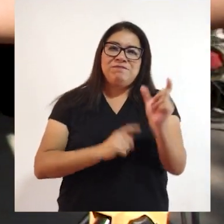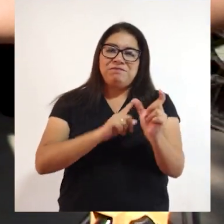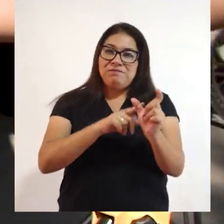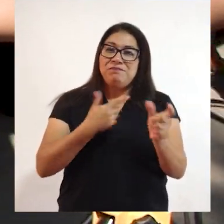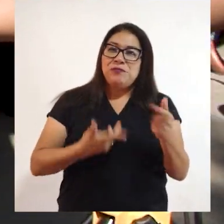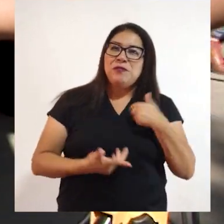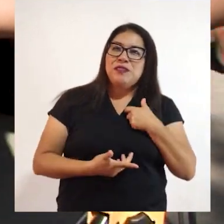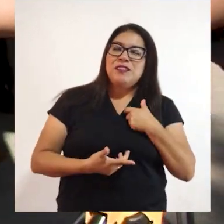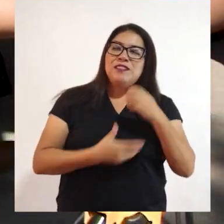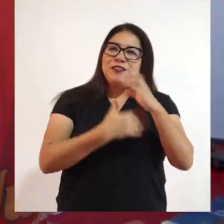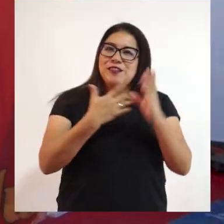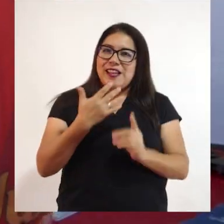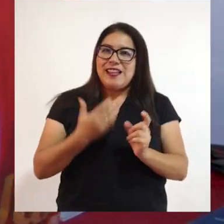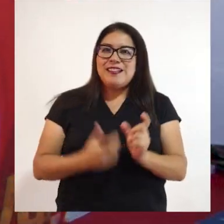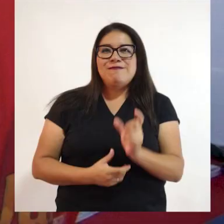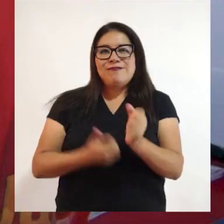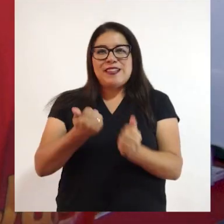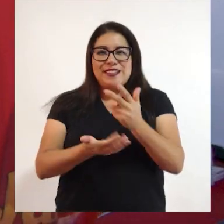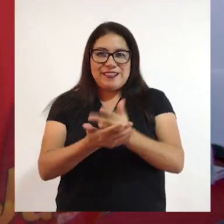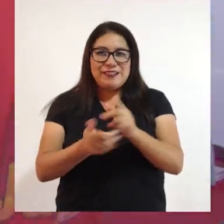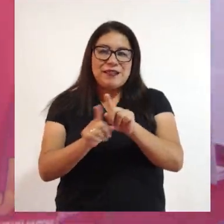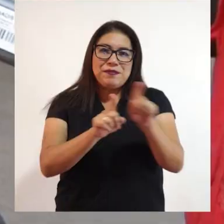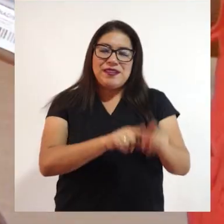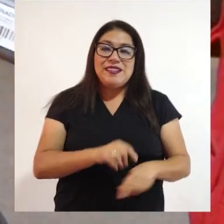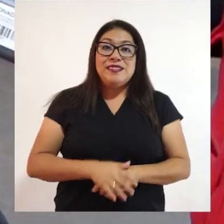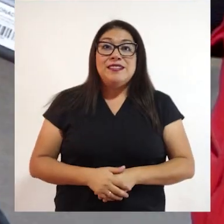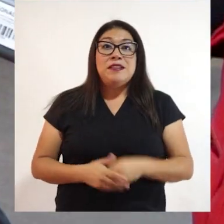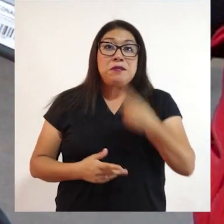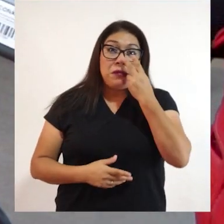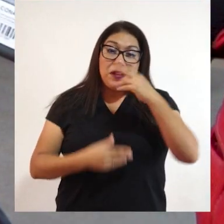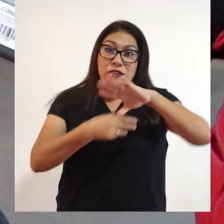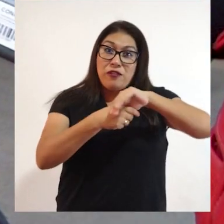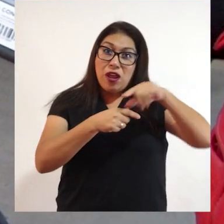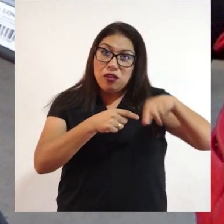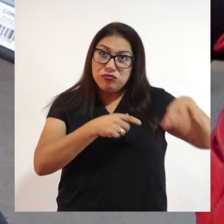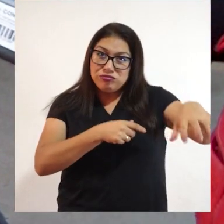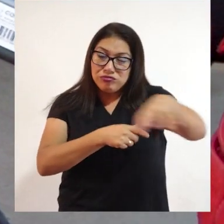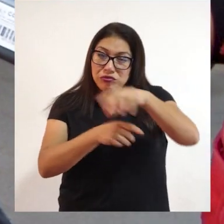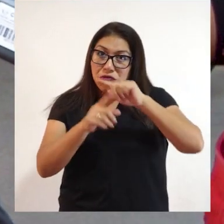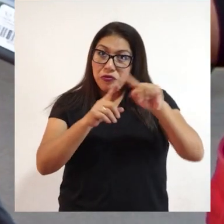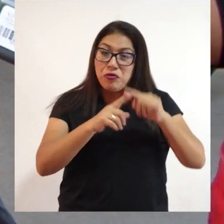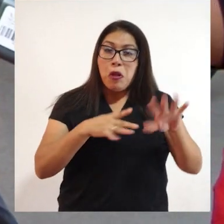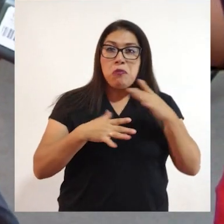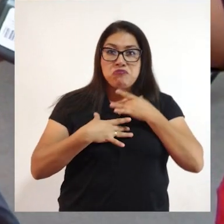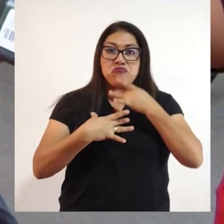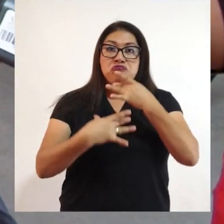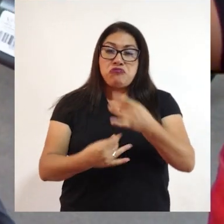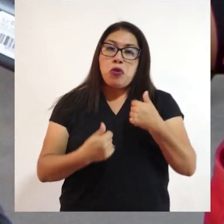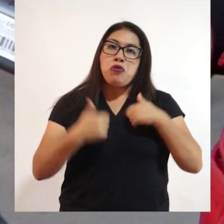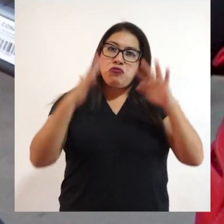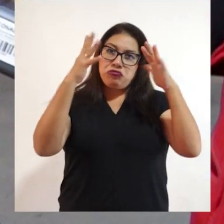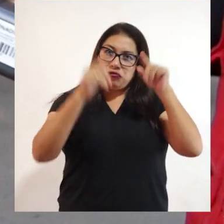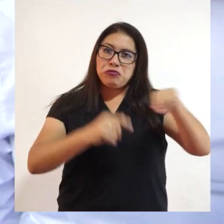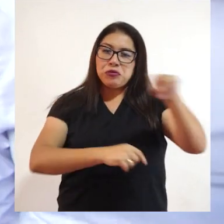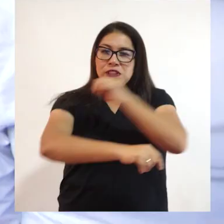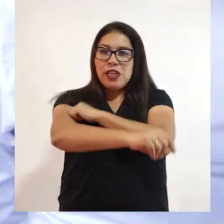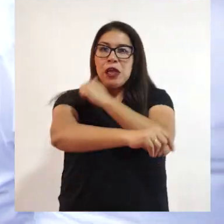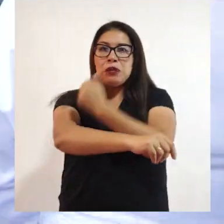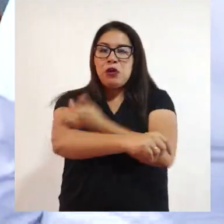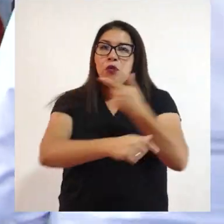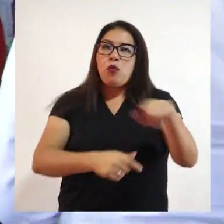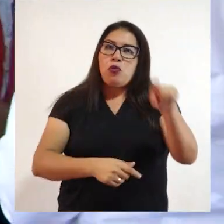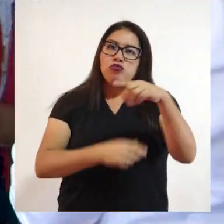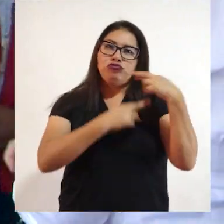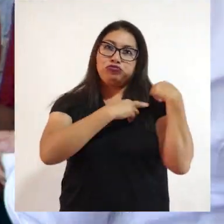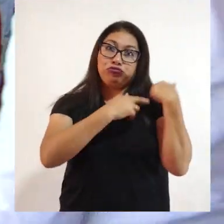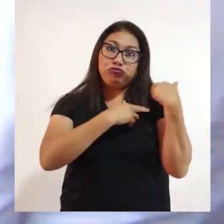mi credencial y por mi distintivo. He visto que hay una feria informativa que es bastante interesante, de la cual felicito a las autoridades, ¿no?,